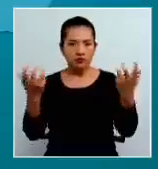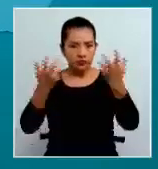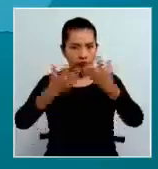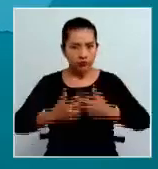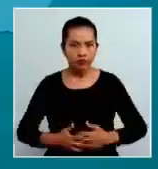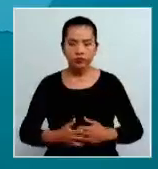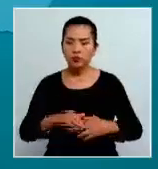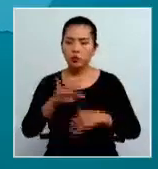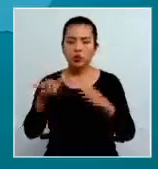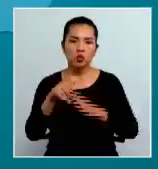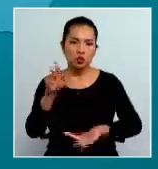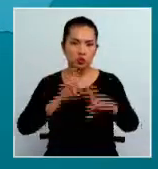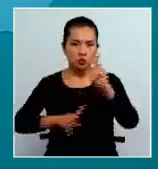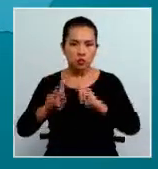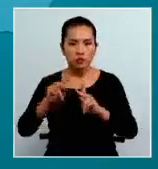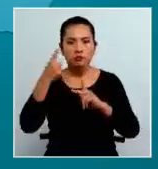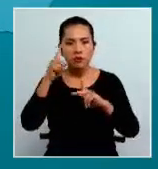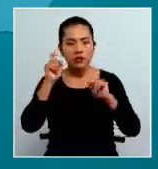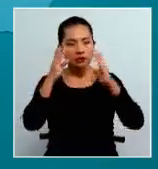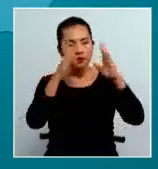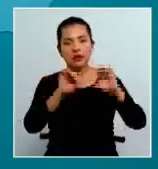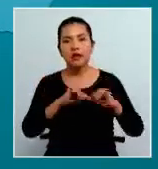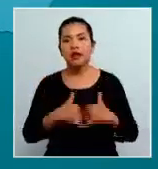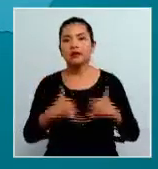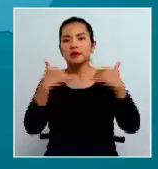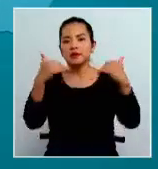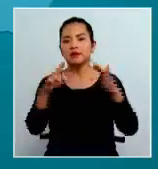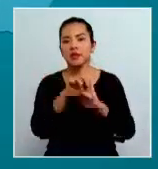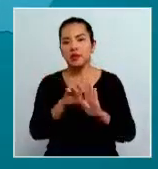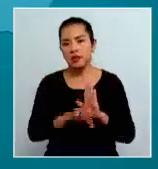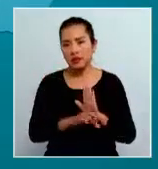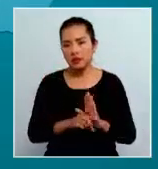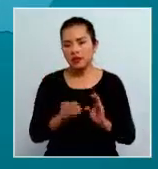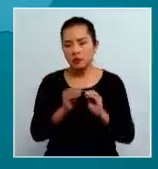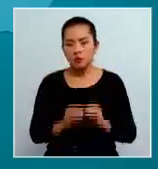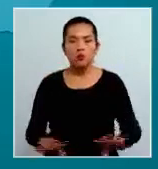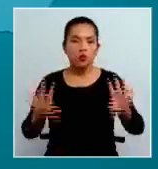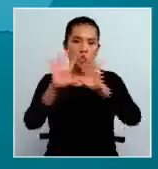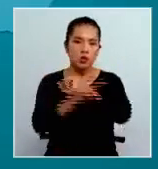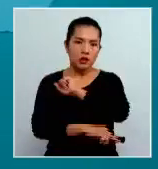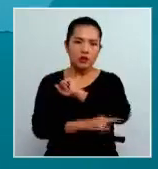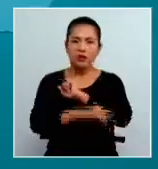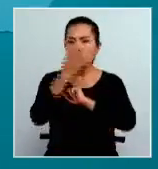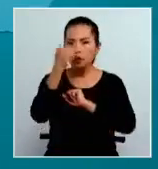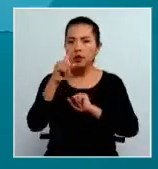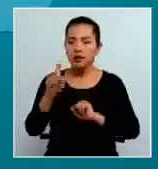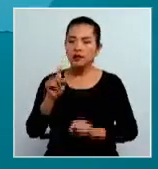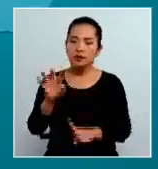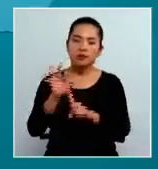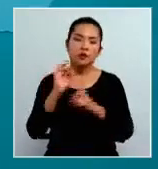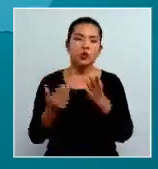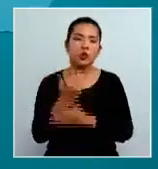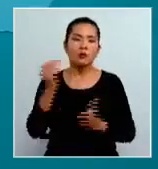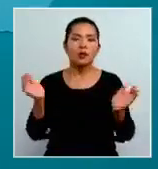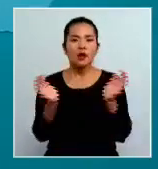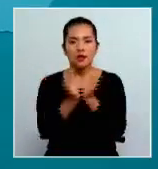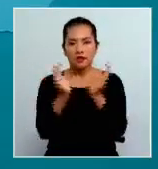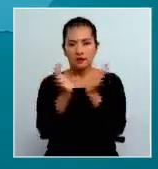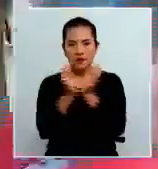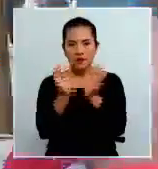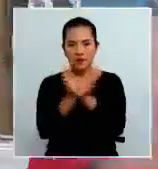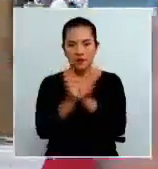la institucionalidad de la Asamblea Legislativa Plurinacional. Esto en el marco de la designación del defensor o defensora del pueblo.